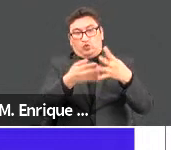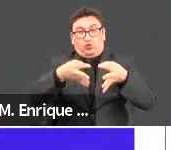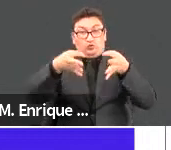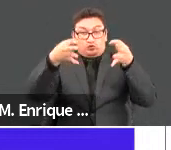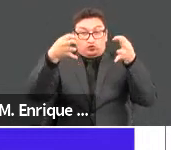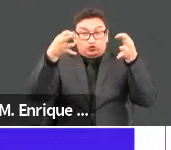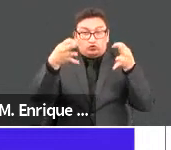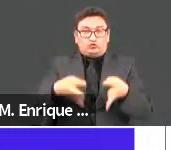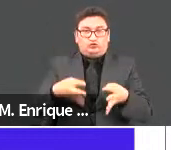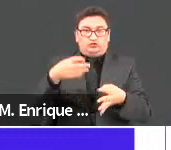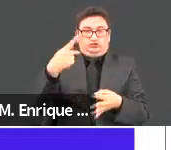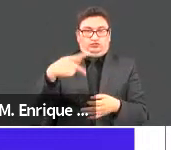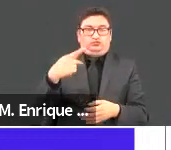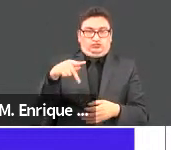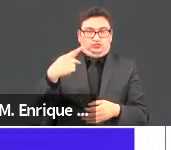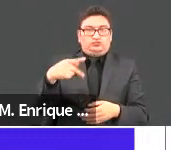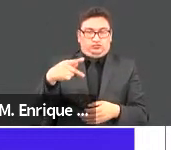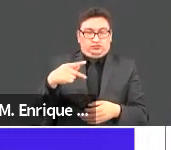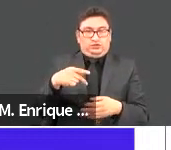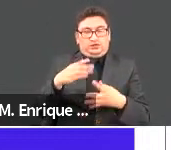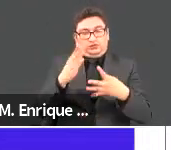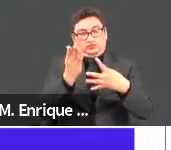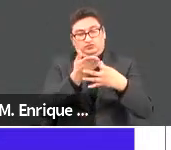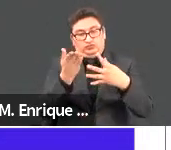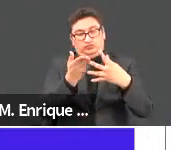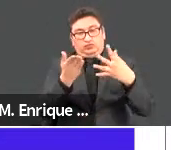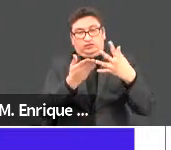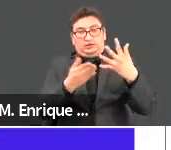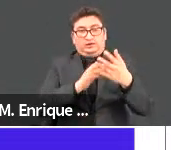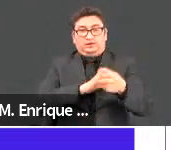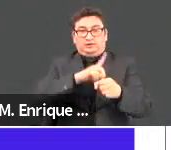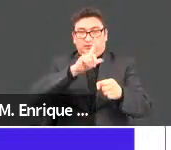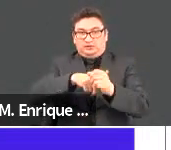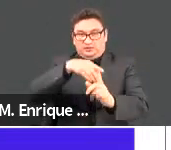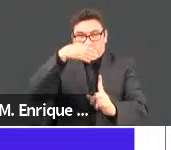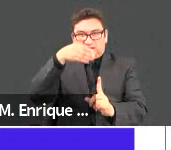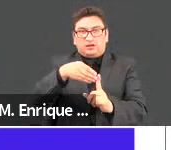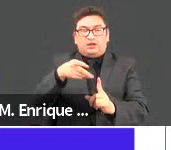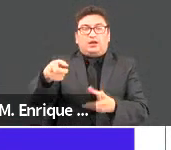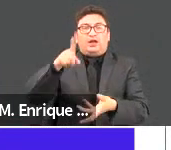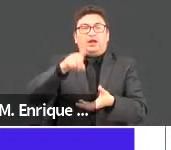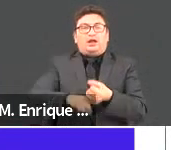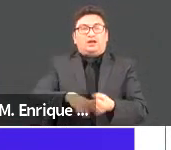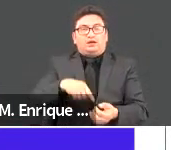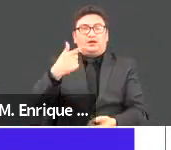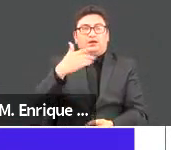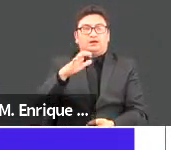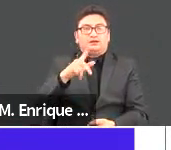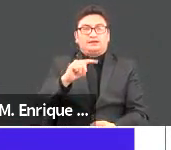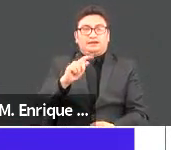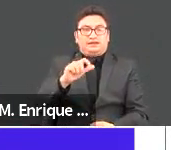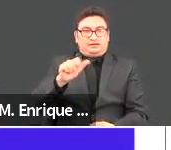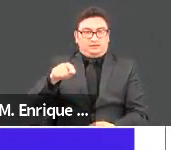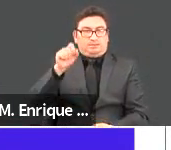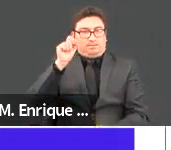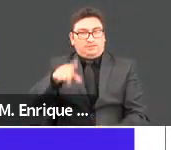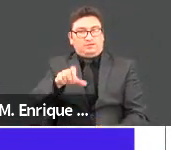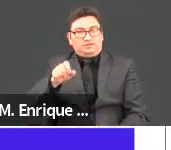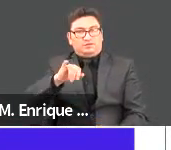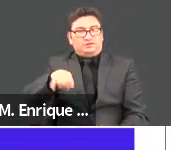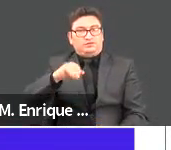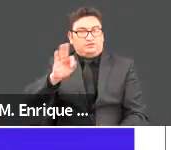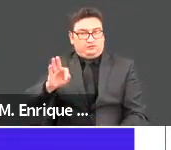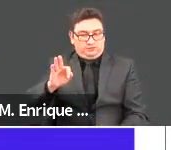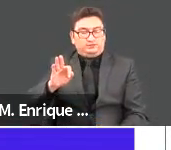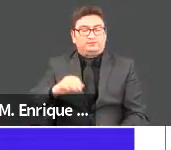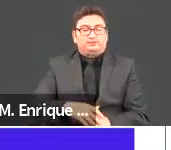que atiende precisamente a una clasificación específica dentro de la Gaceta del Semanario Judicial de